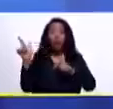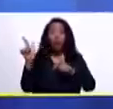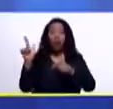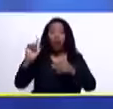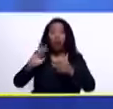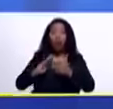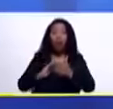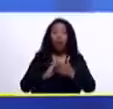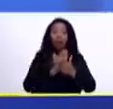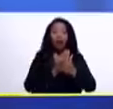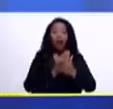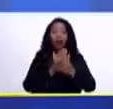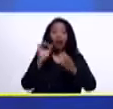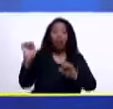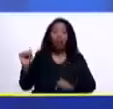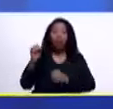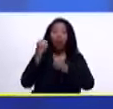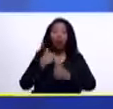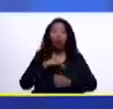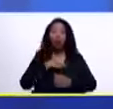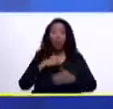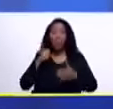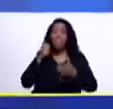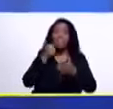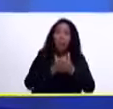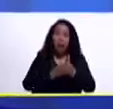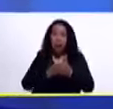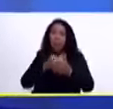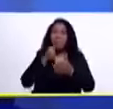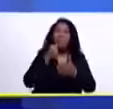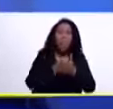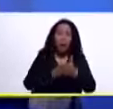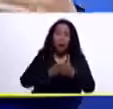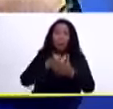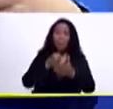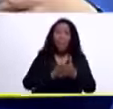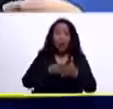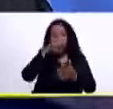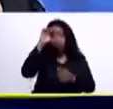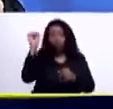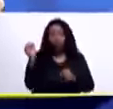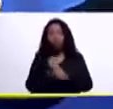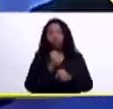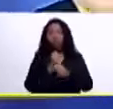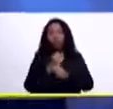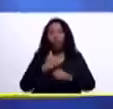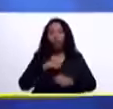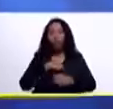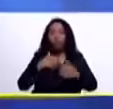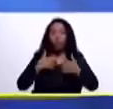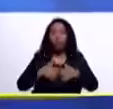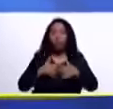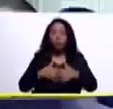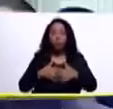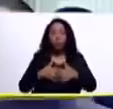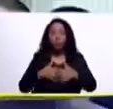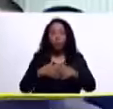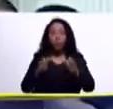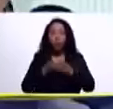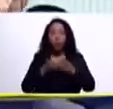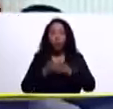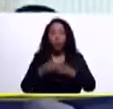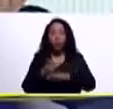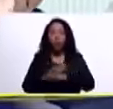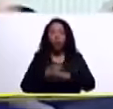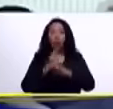las sanciones que tanto nosotros, en cada uno, los trabajadores, nosotros los empresarios, de parte del gobierno,